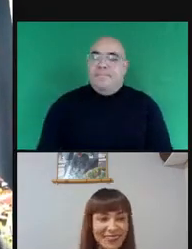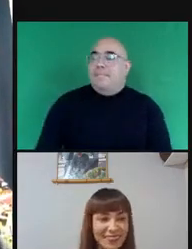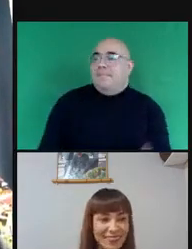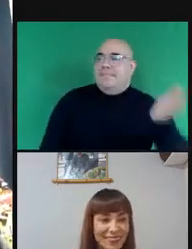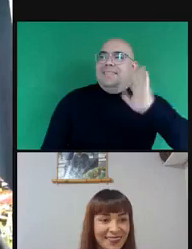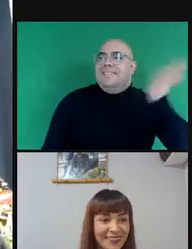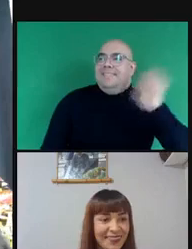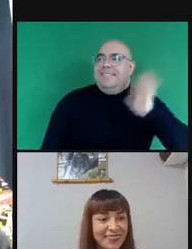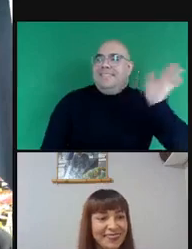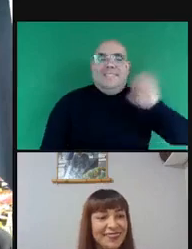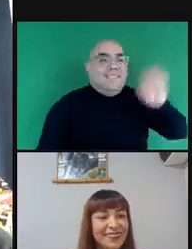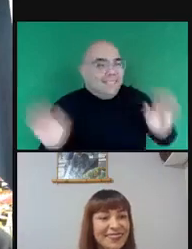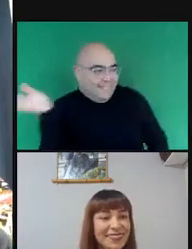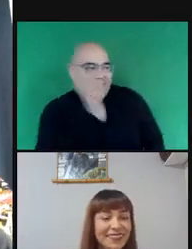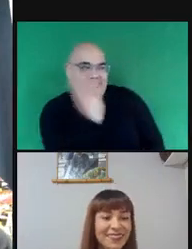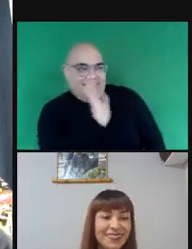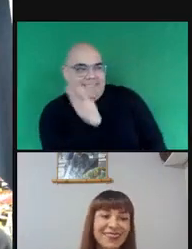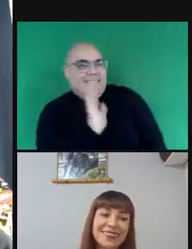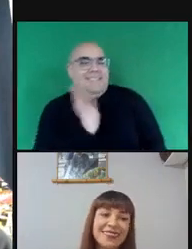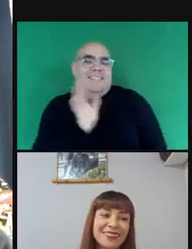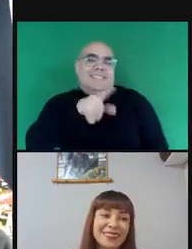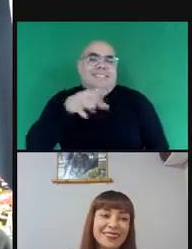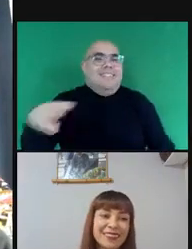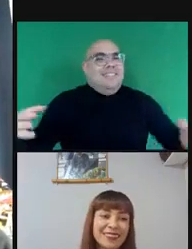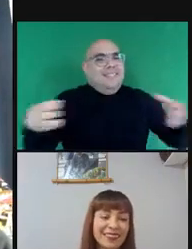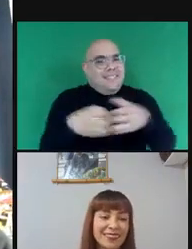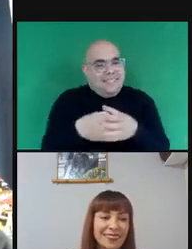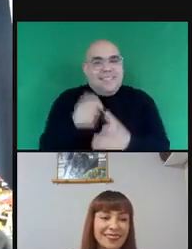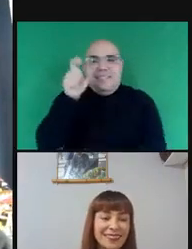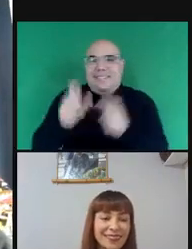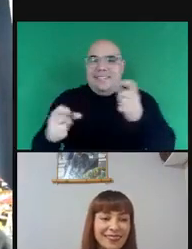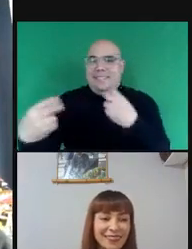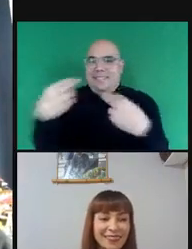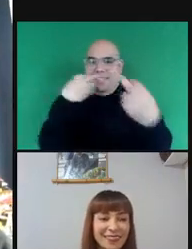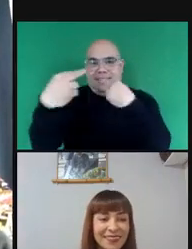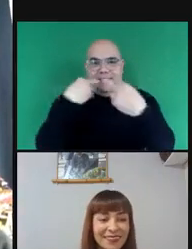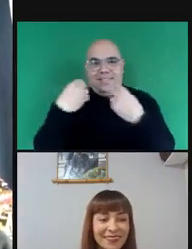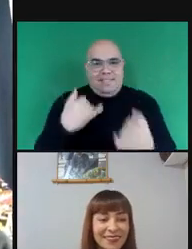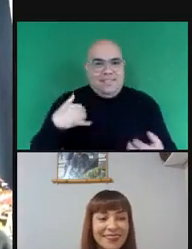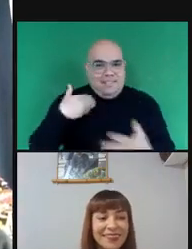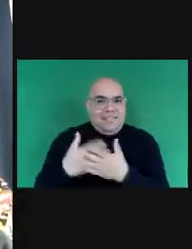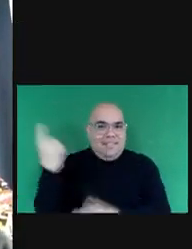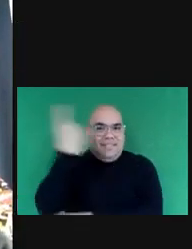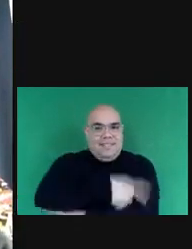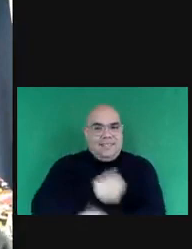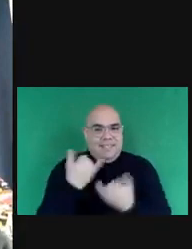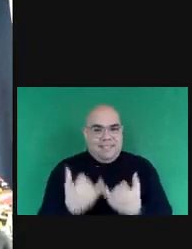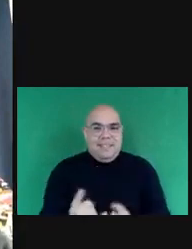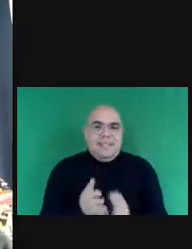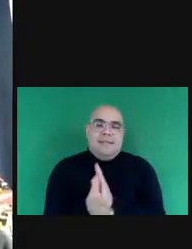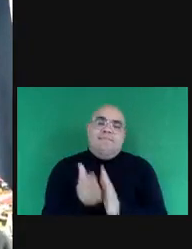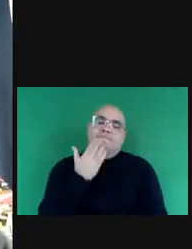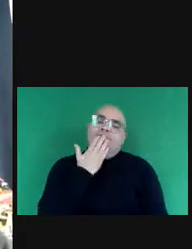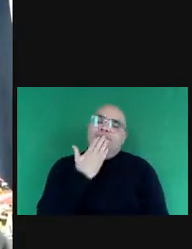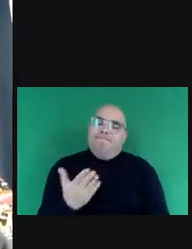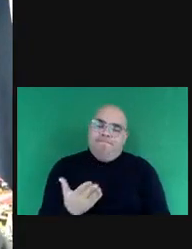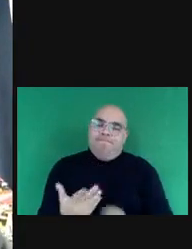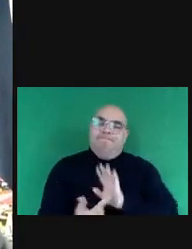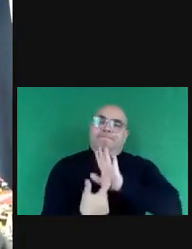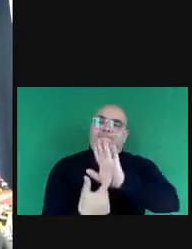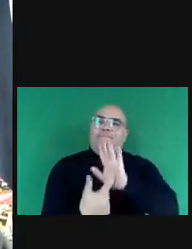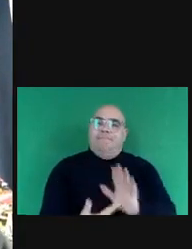Joana, hola y a todo el equipo y a todas las personas que nos están viendo el día de hoy. Gracias por esa presentación.